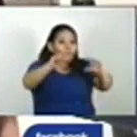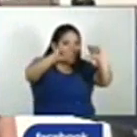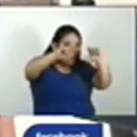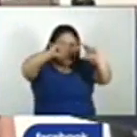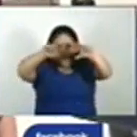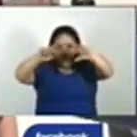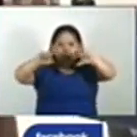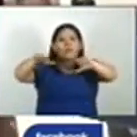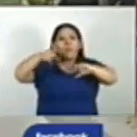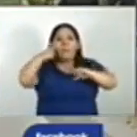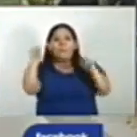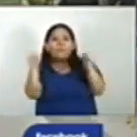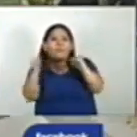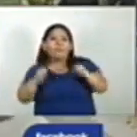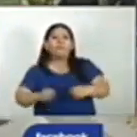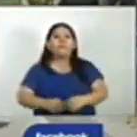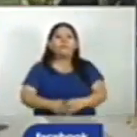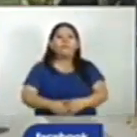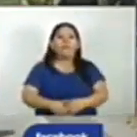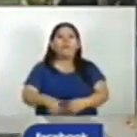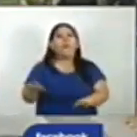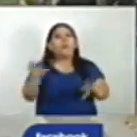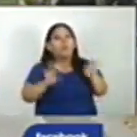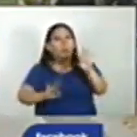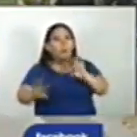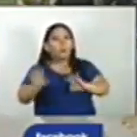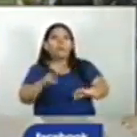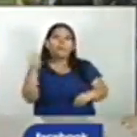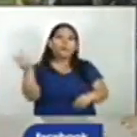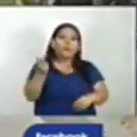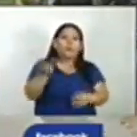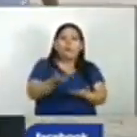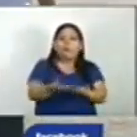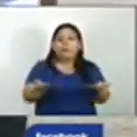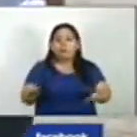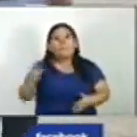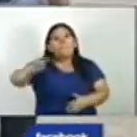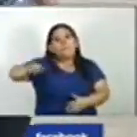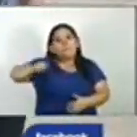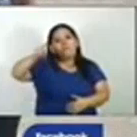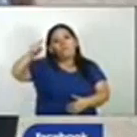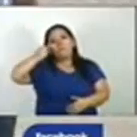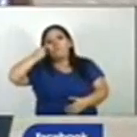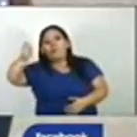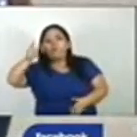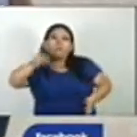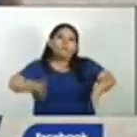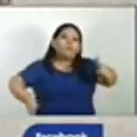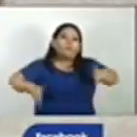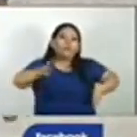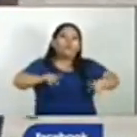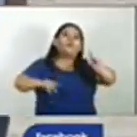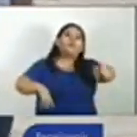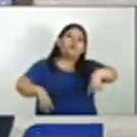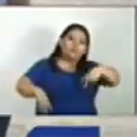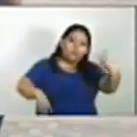ahorita vamos a buscar algo frío. Algunos realizaron las dos actividades. Primero asistieron a presenciar desfiles y luego a disfrutar de la brisa